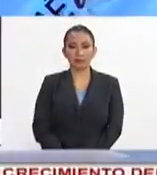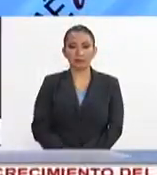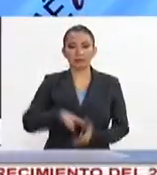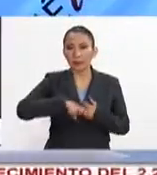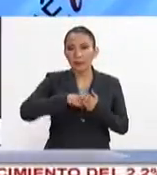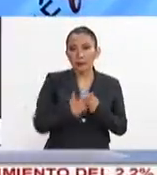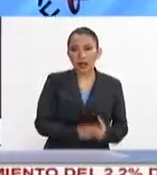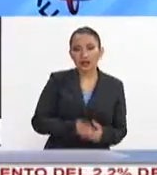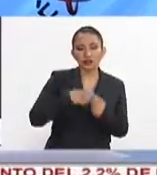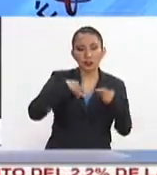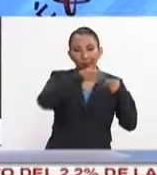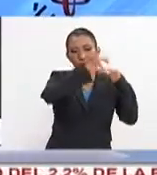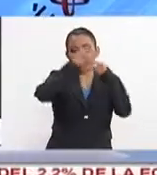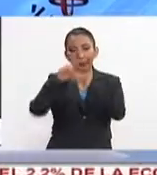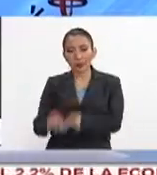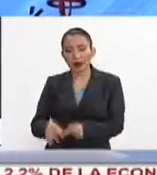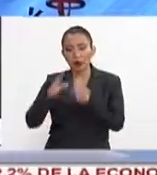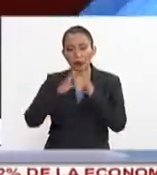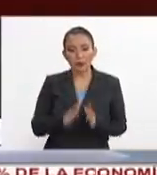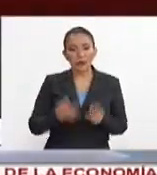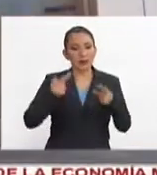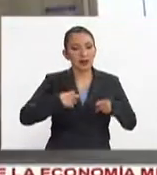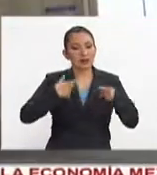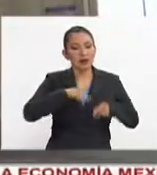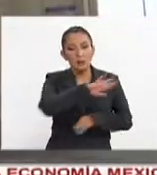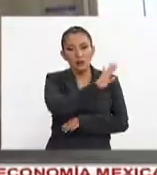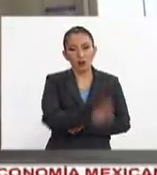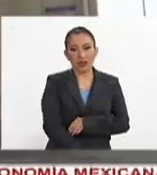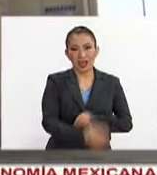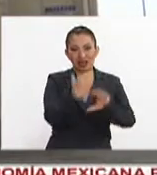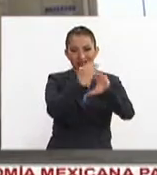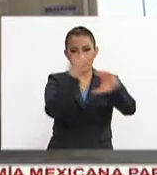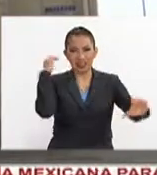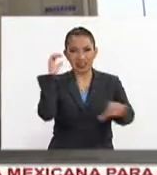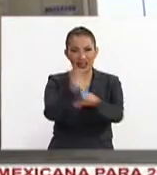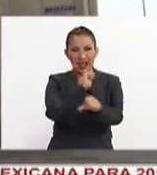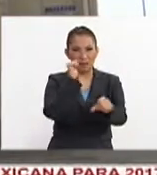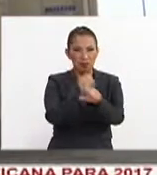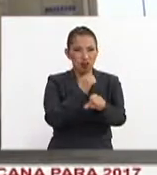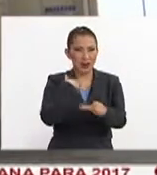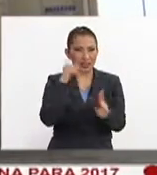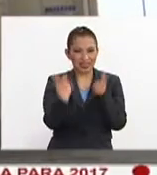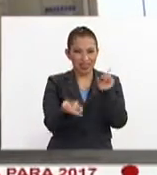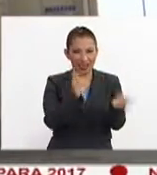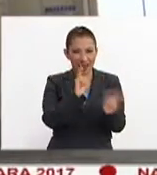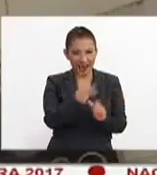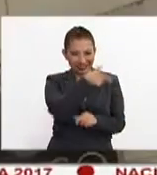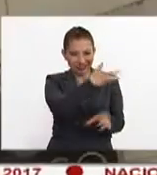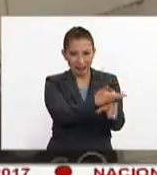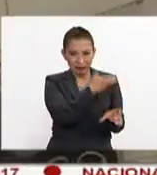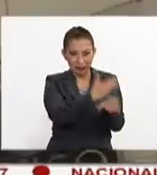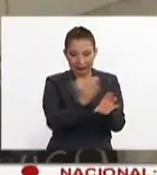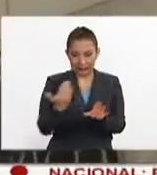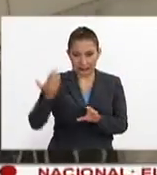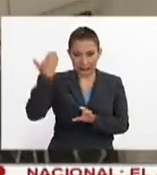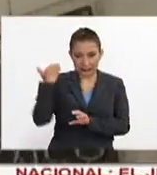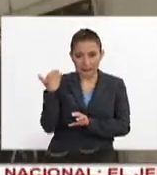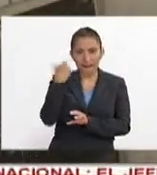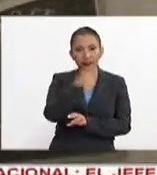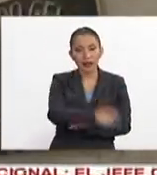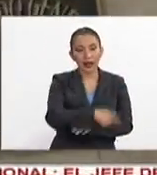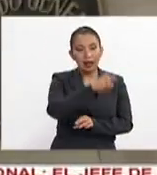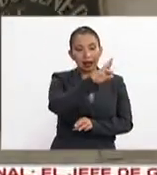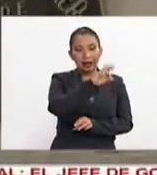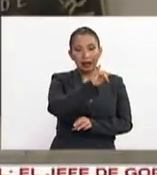Comenzó la repatriación de cuerpos de los connacionales que murieron en la caja de un tráiler en Texas, en los Estados Unidos, hace unos días.